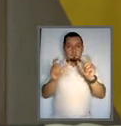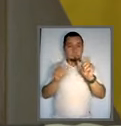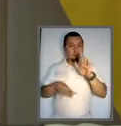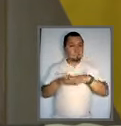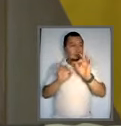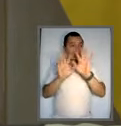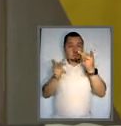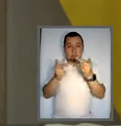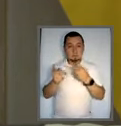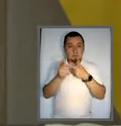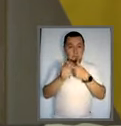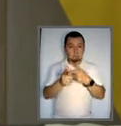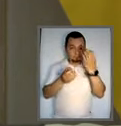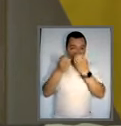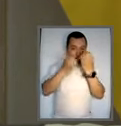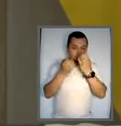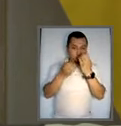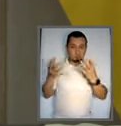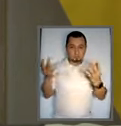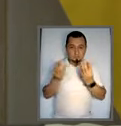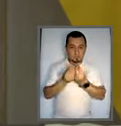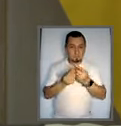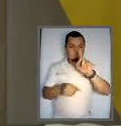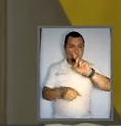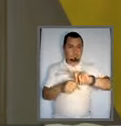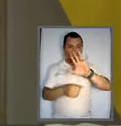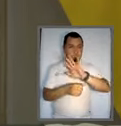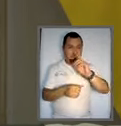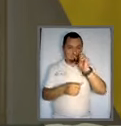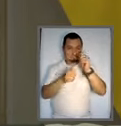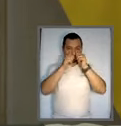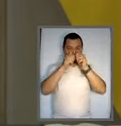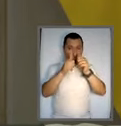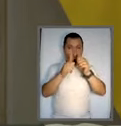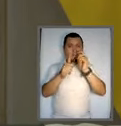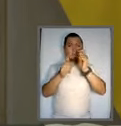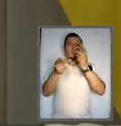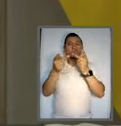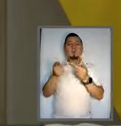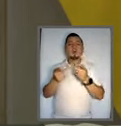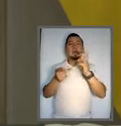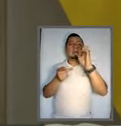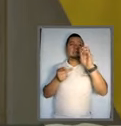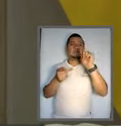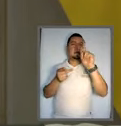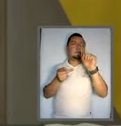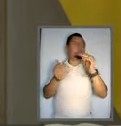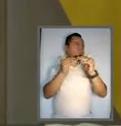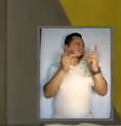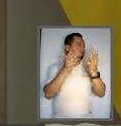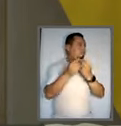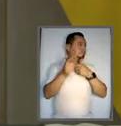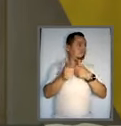delicada, para ver si esa actividad es de las que podemos considerar en esta etapa como de las que permitamos que ya se